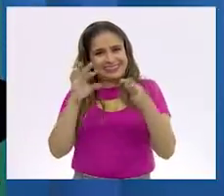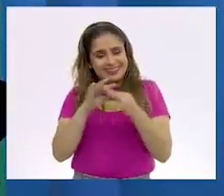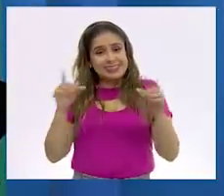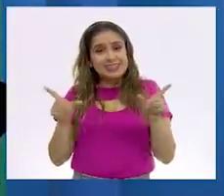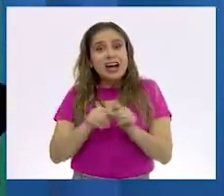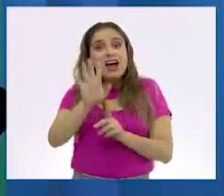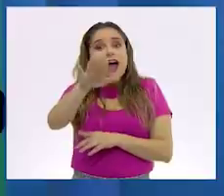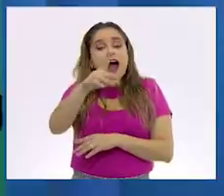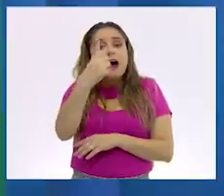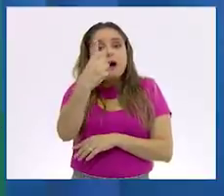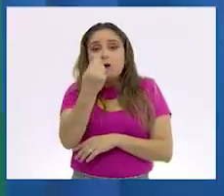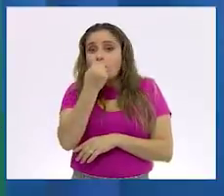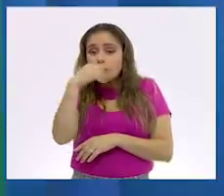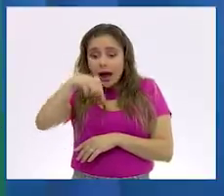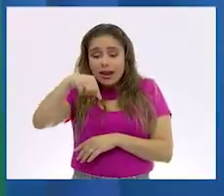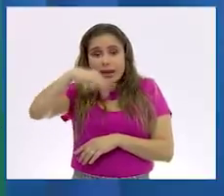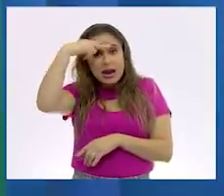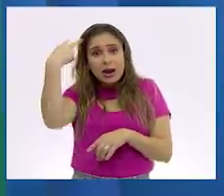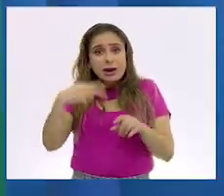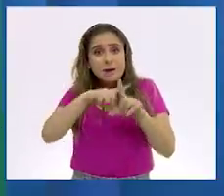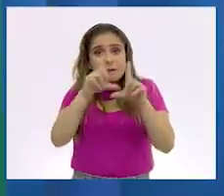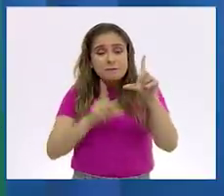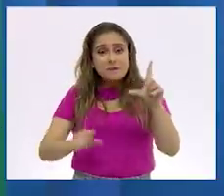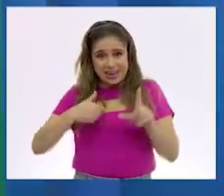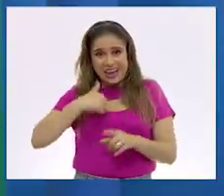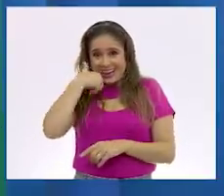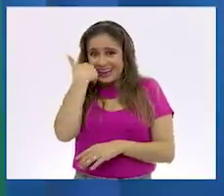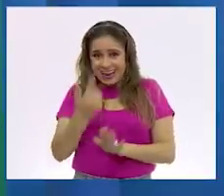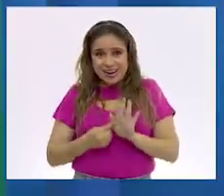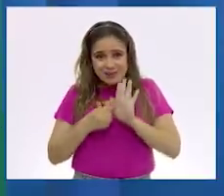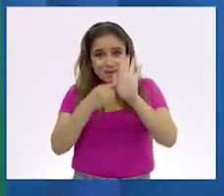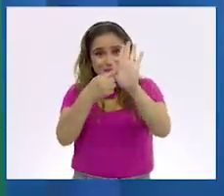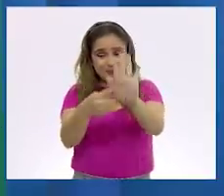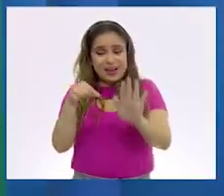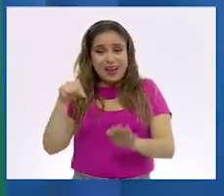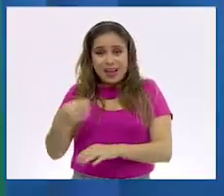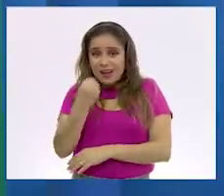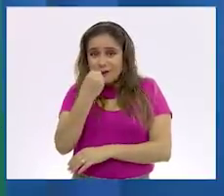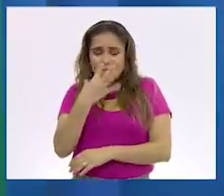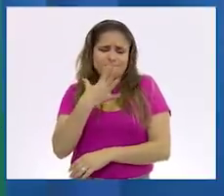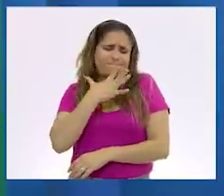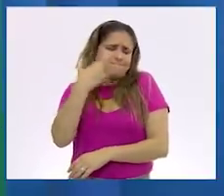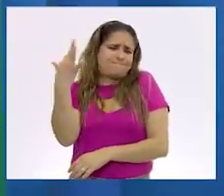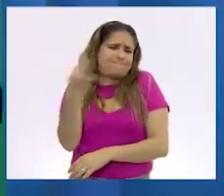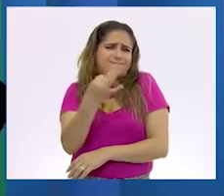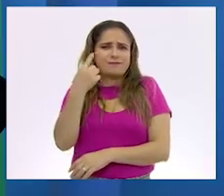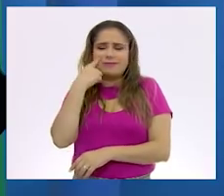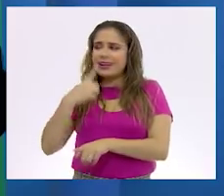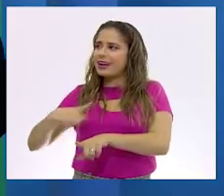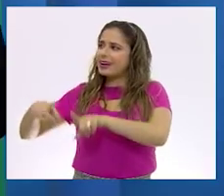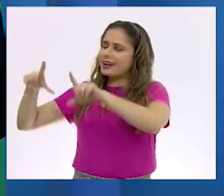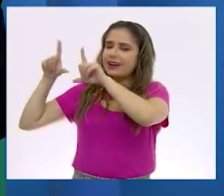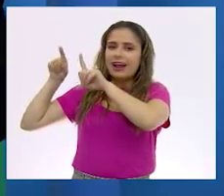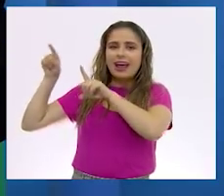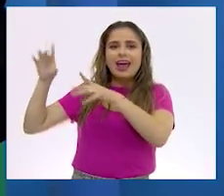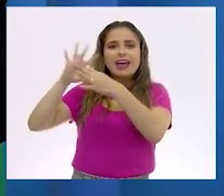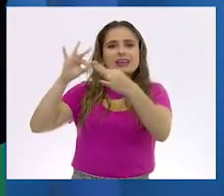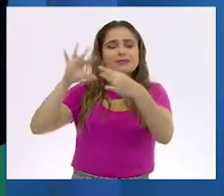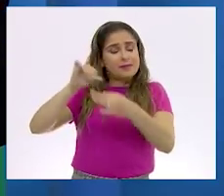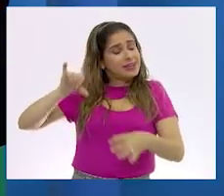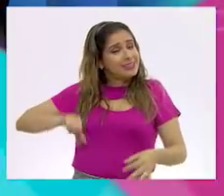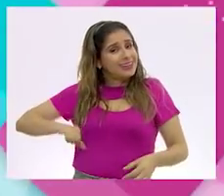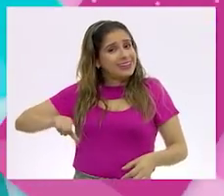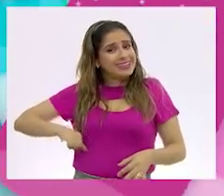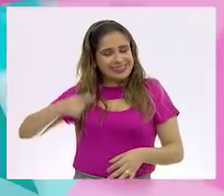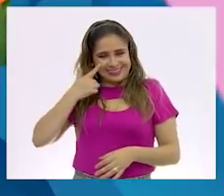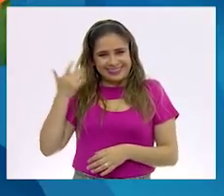alimento que se produce en México y que quiero compartir con todos ustedes mediante el siguiente video que menciona datos muy